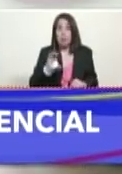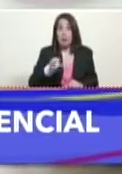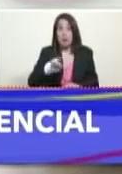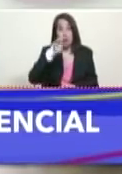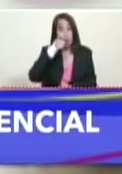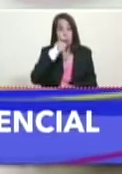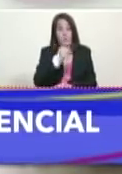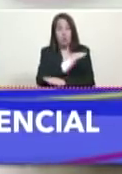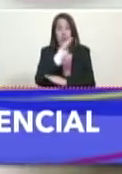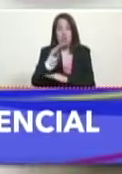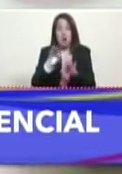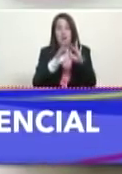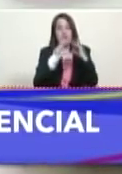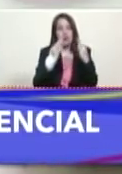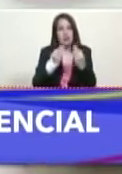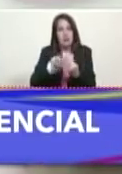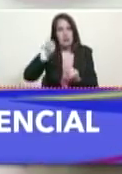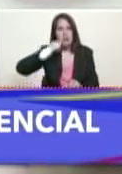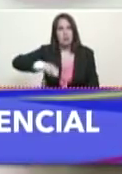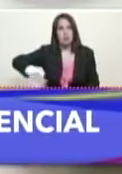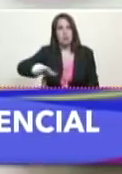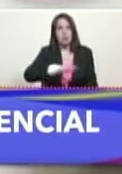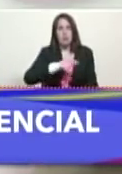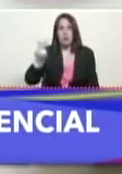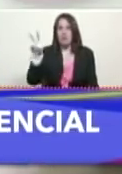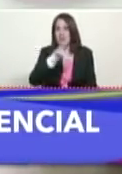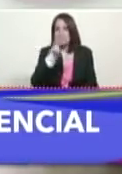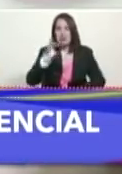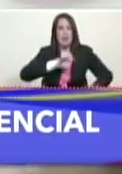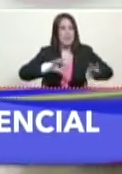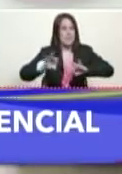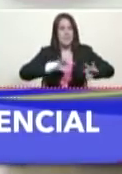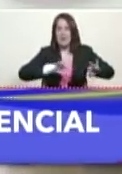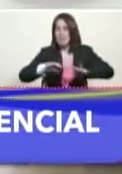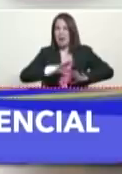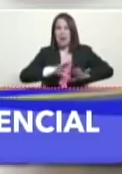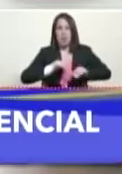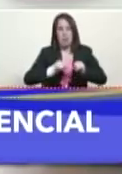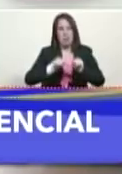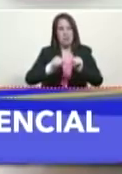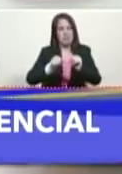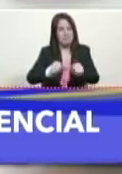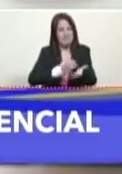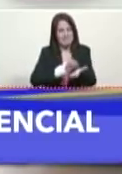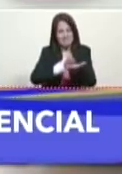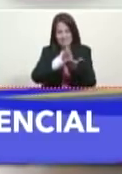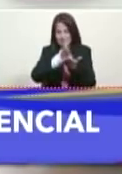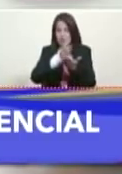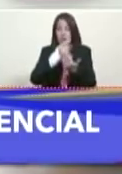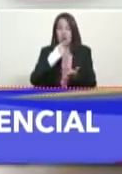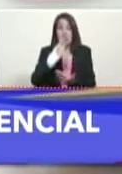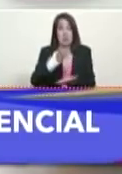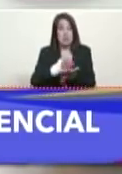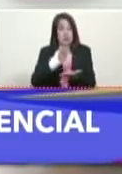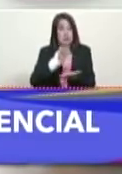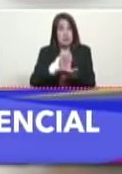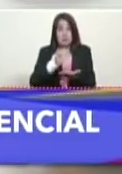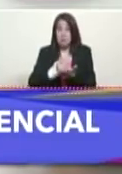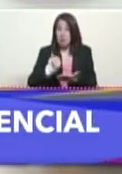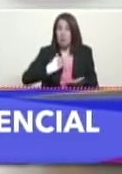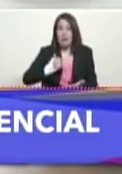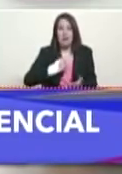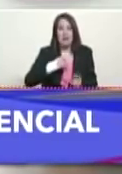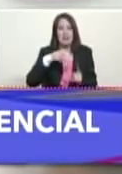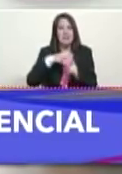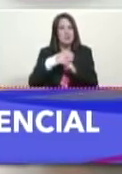protección a la familia y al pueblo venezolano. Preparados para continuar la marcha. Siempre lo he dicho, frente a cualquier